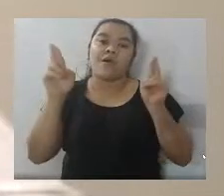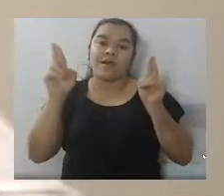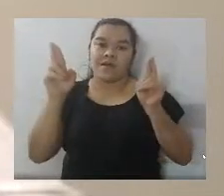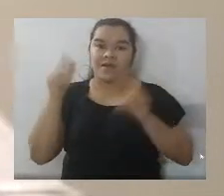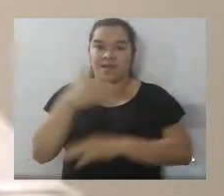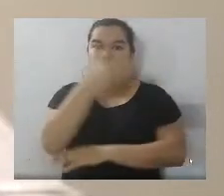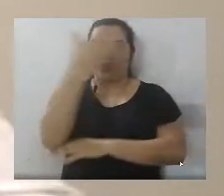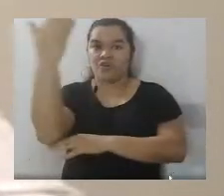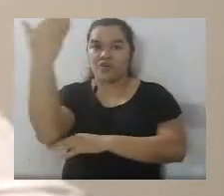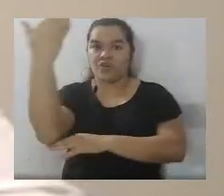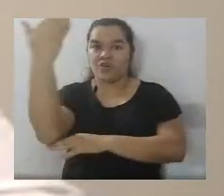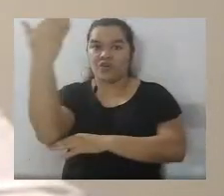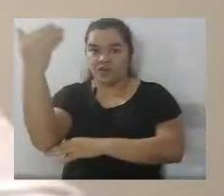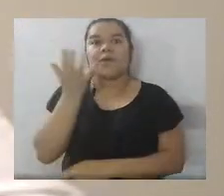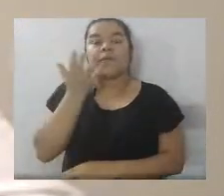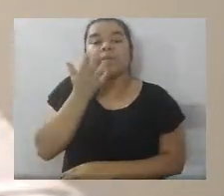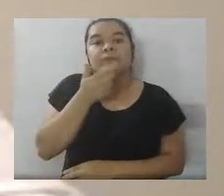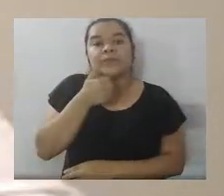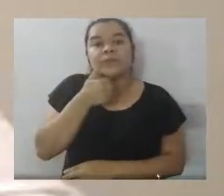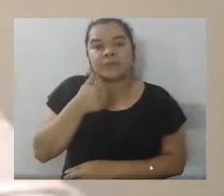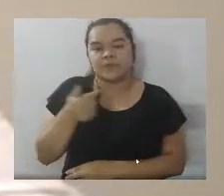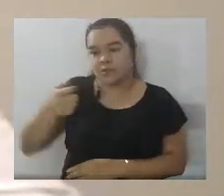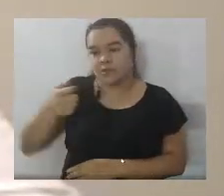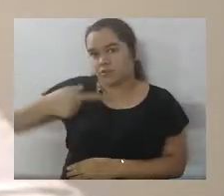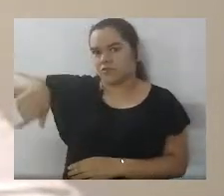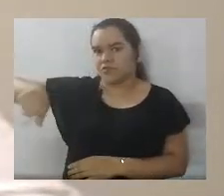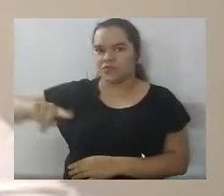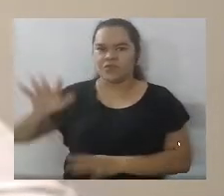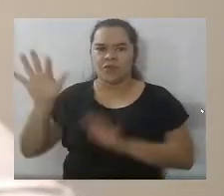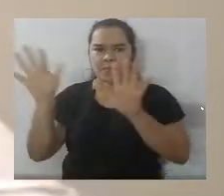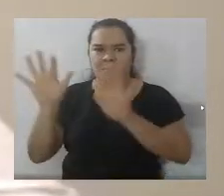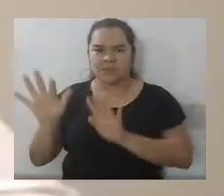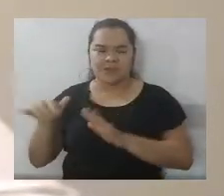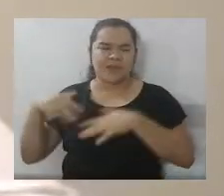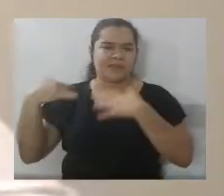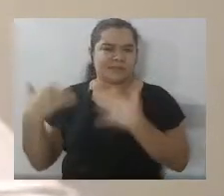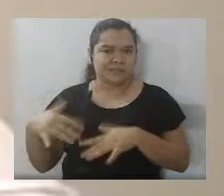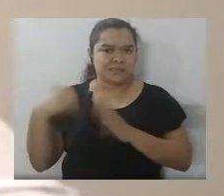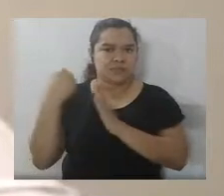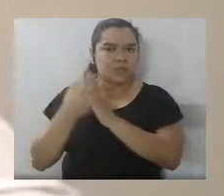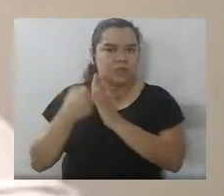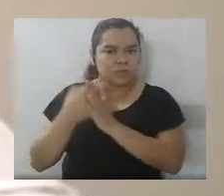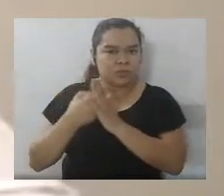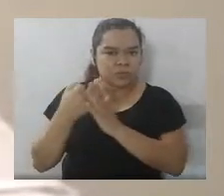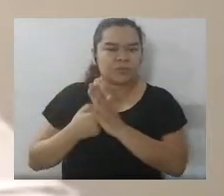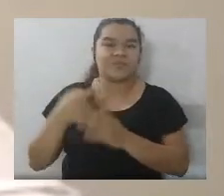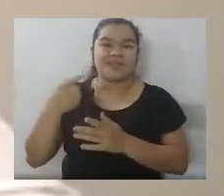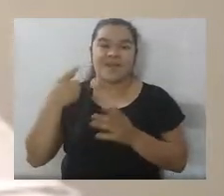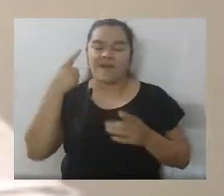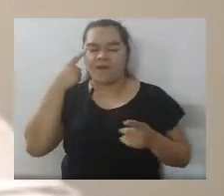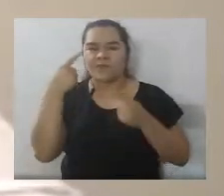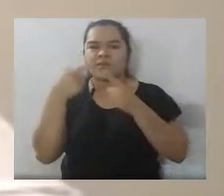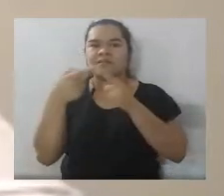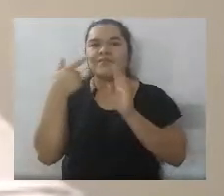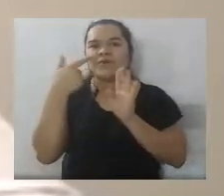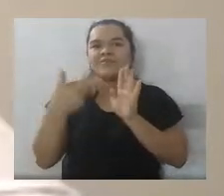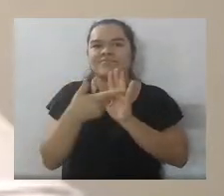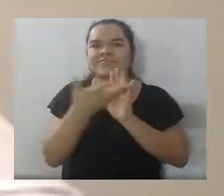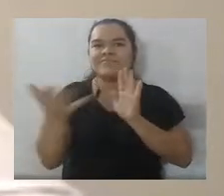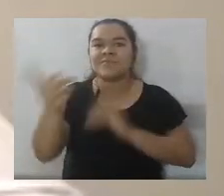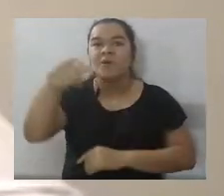jornada que organizamos con mucho esfuerzo y dedicación para todos ustedes, futuras y futuros